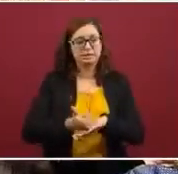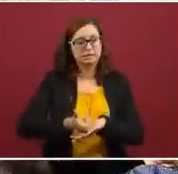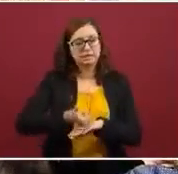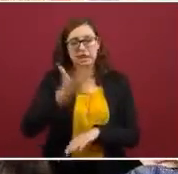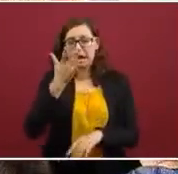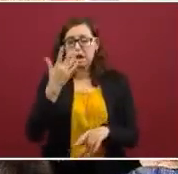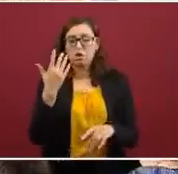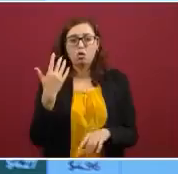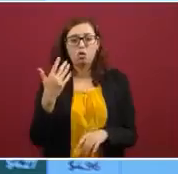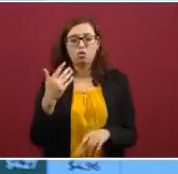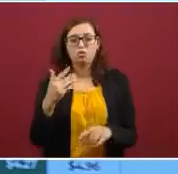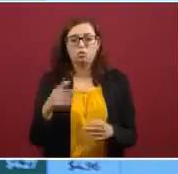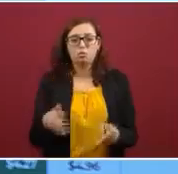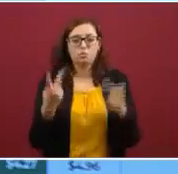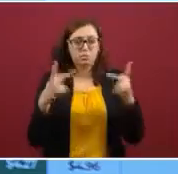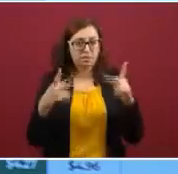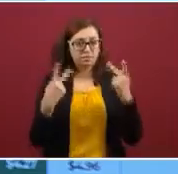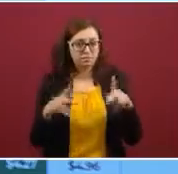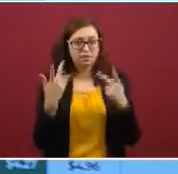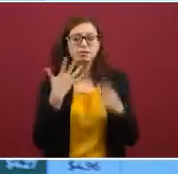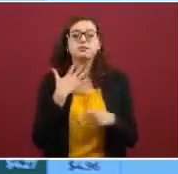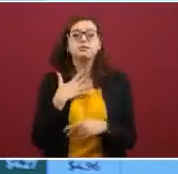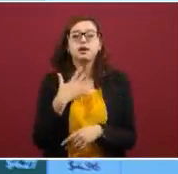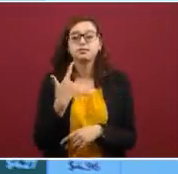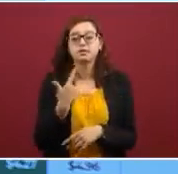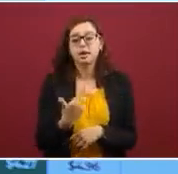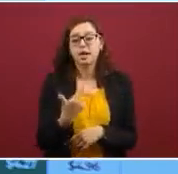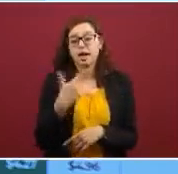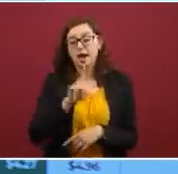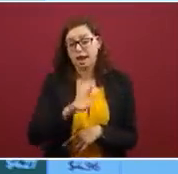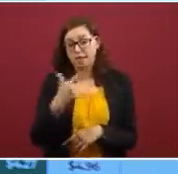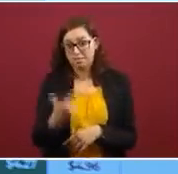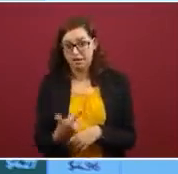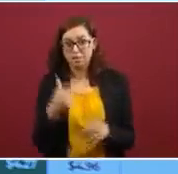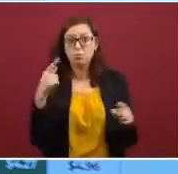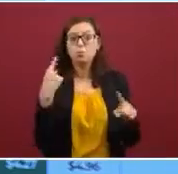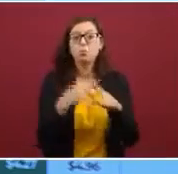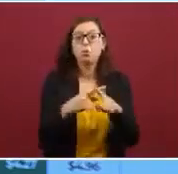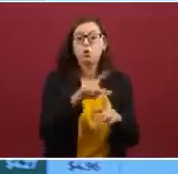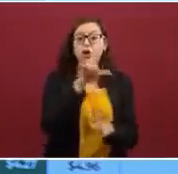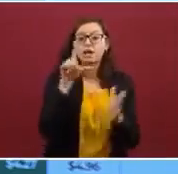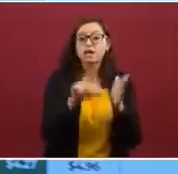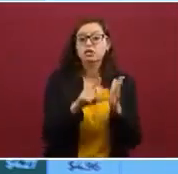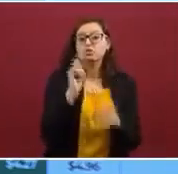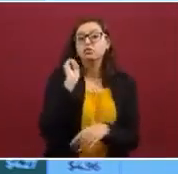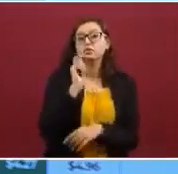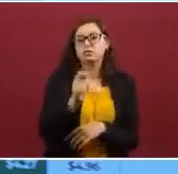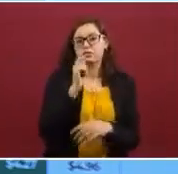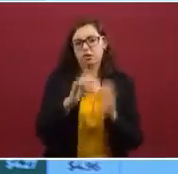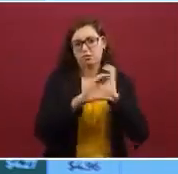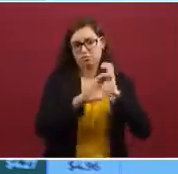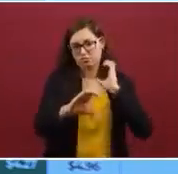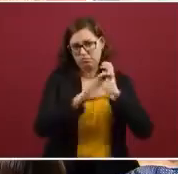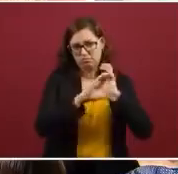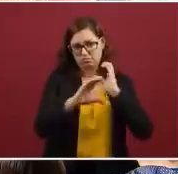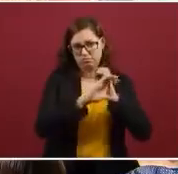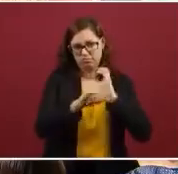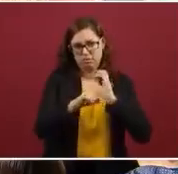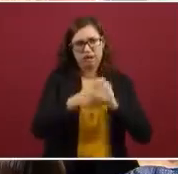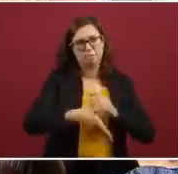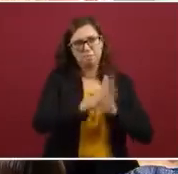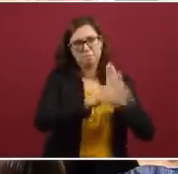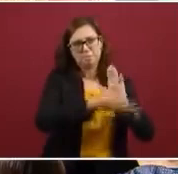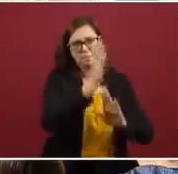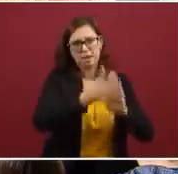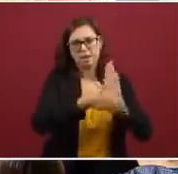de precio más caro, de gas LP por litro, o sea, en lo que son los tanques estacionarios. Tenemos Gas